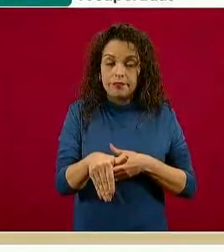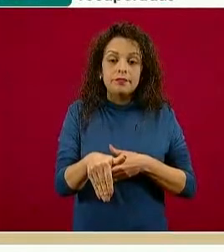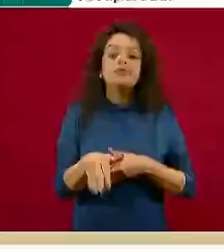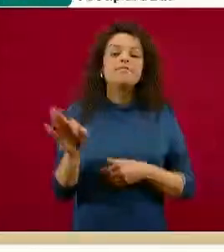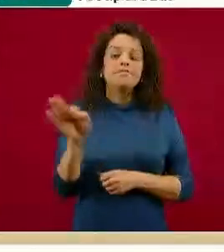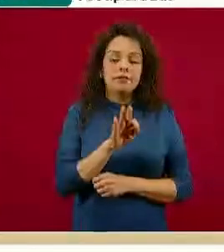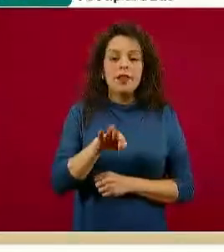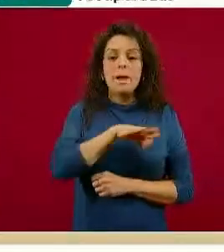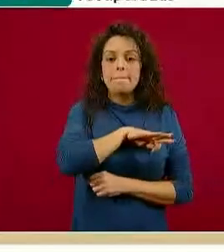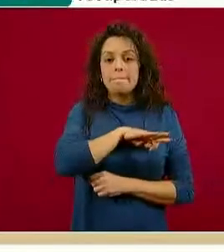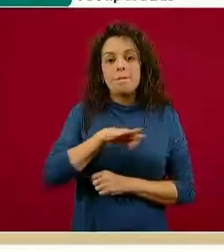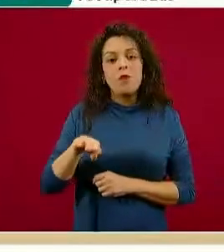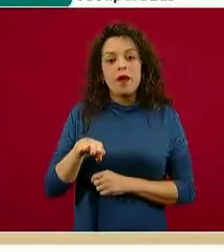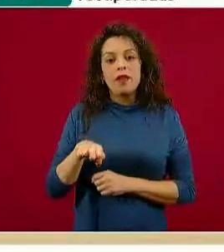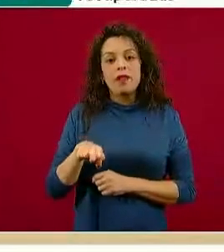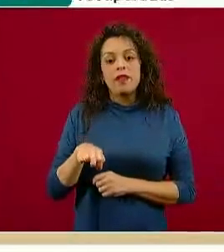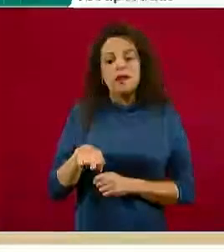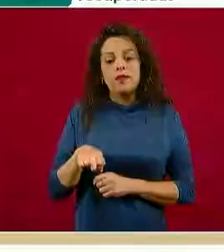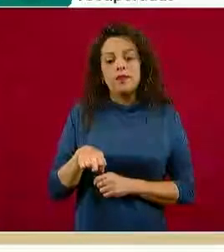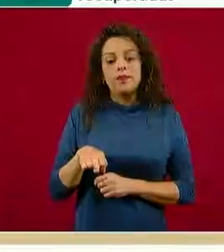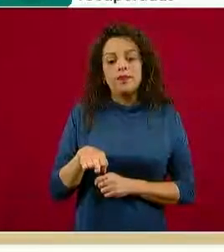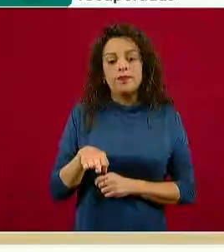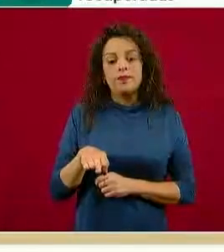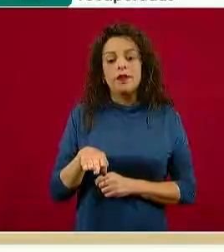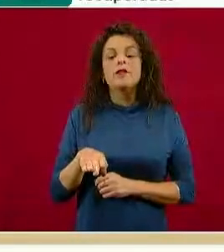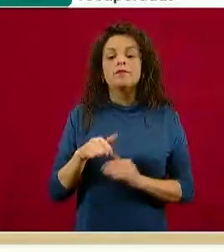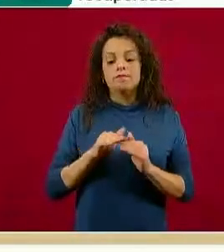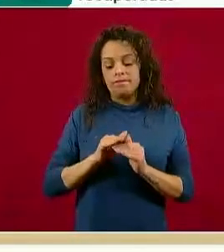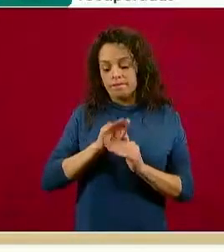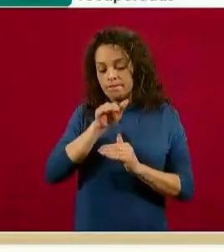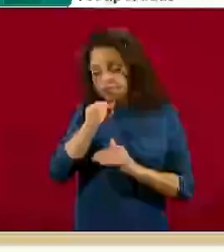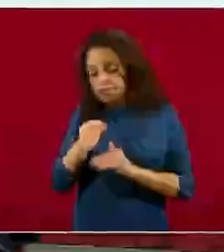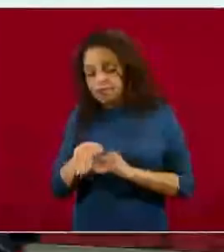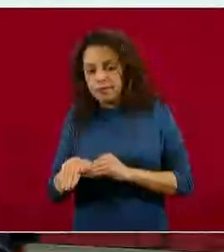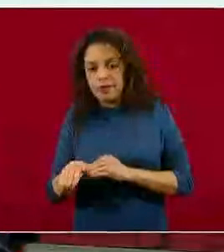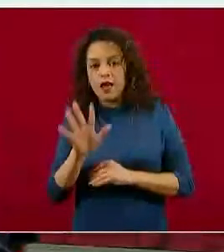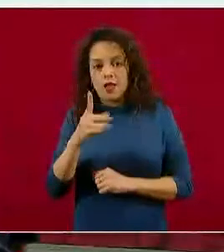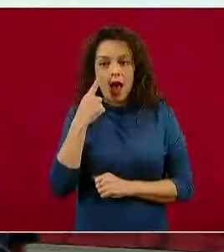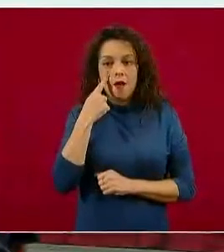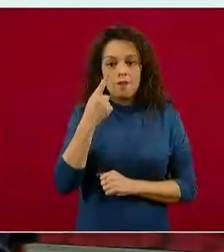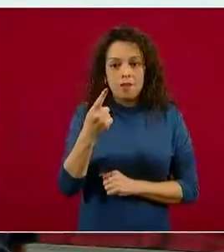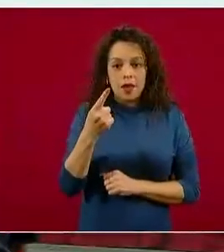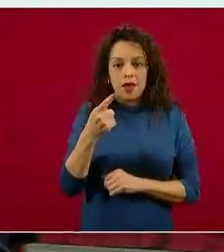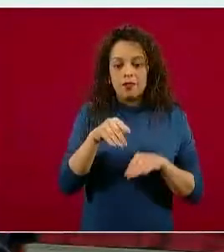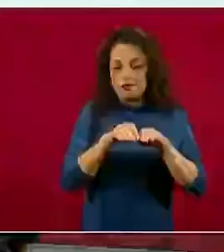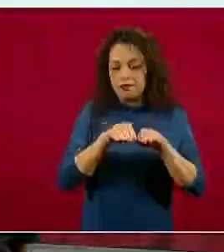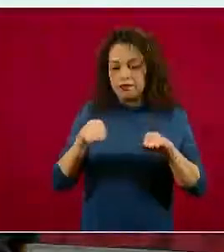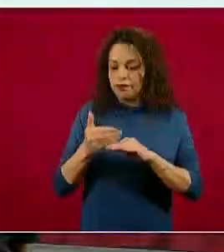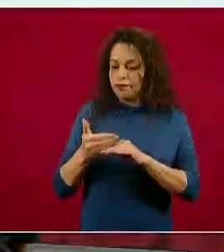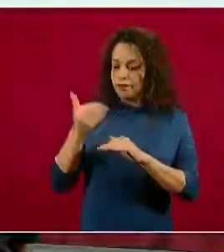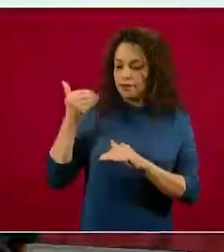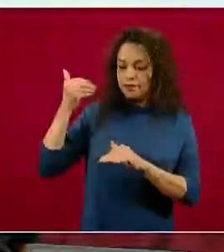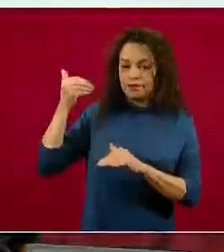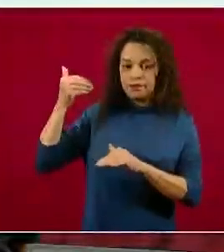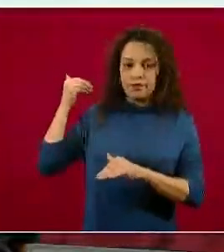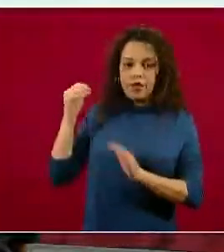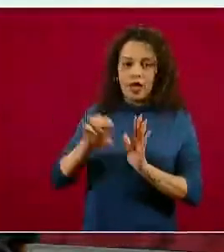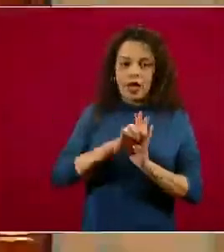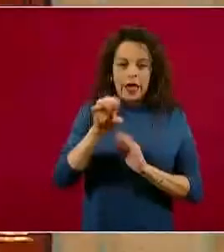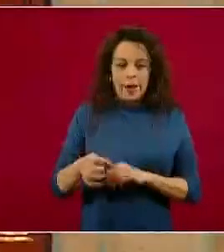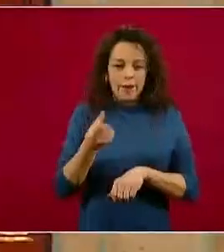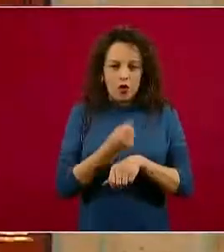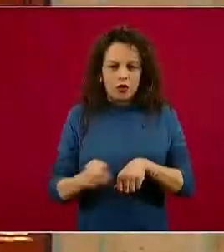tener nuevamente un comportamiento al descenso, como lo hemos visto en mesetas previas que ya tuvimos, por ejemplo, entre la